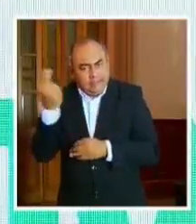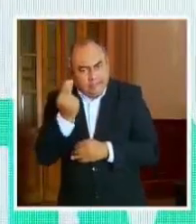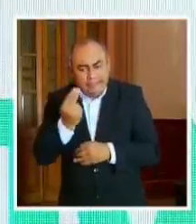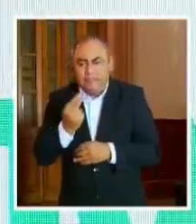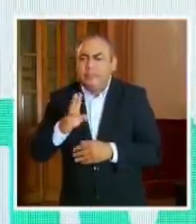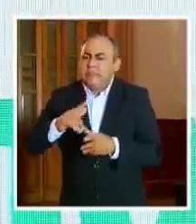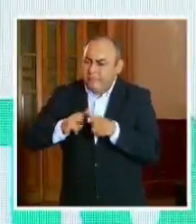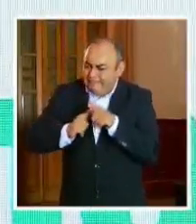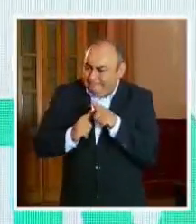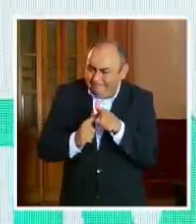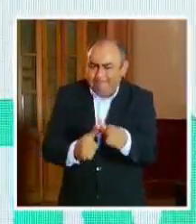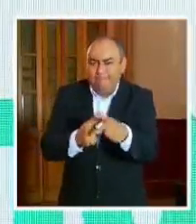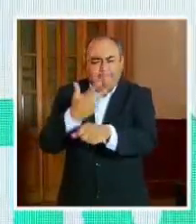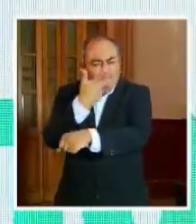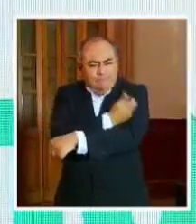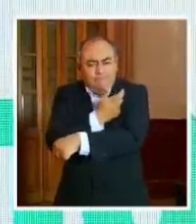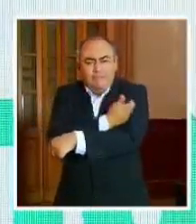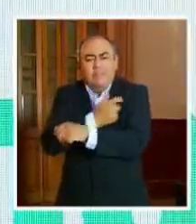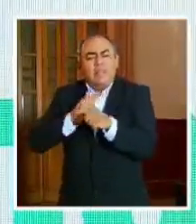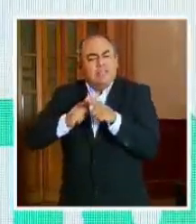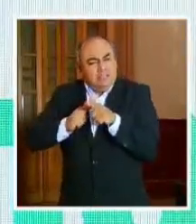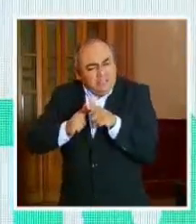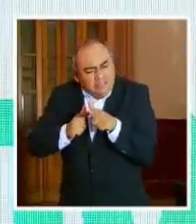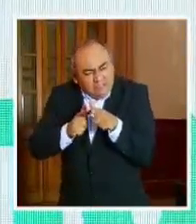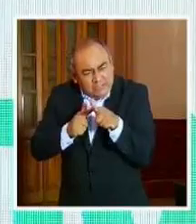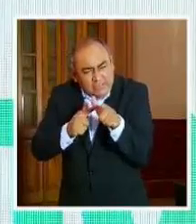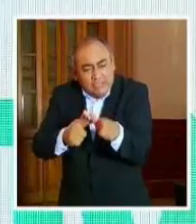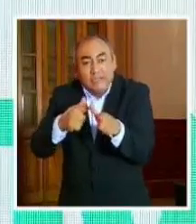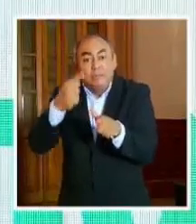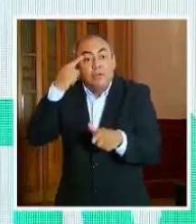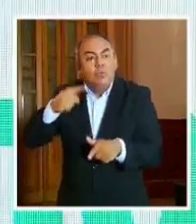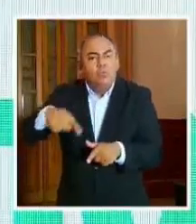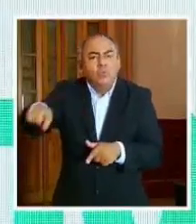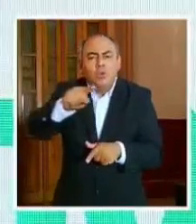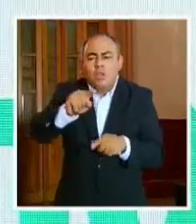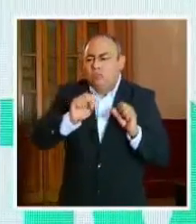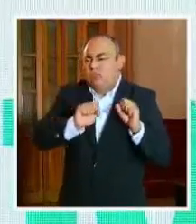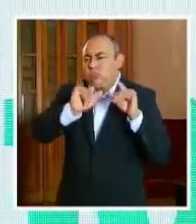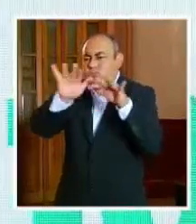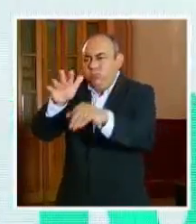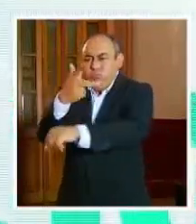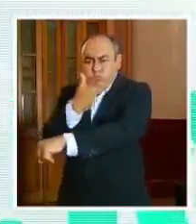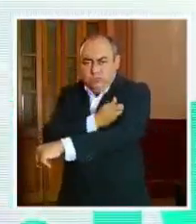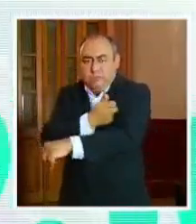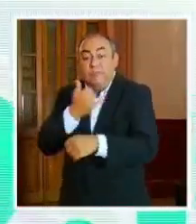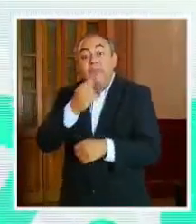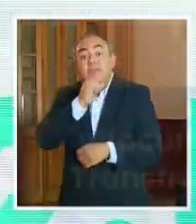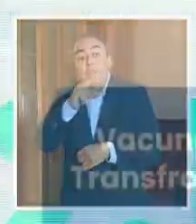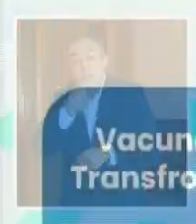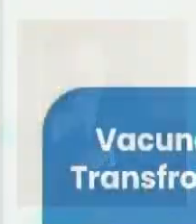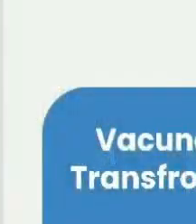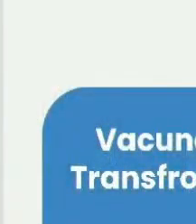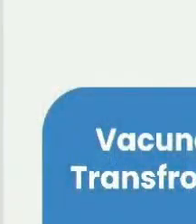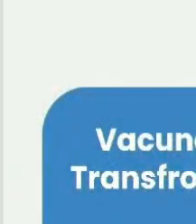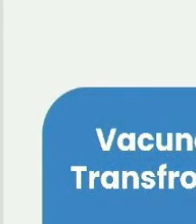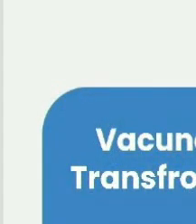vacunación, para reforzar esta estrategia y continuar protegiendo a nuestros menores de edad. Tenemos